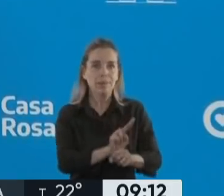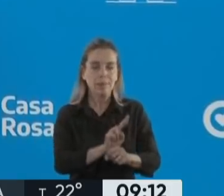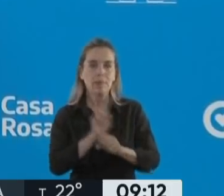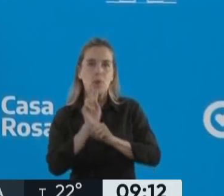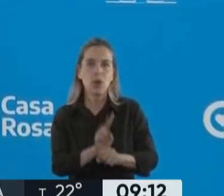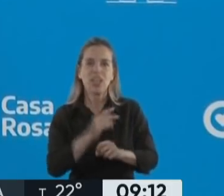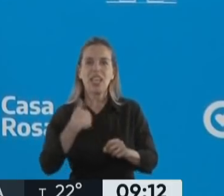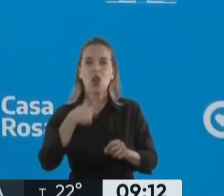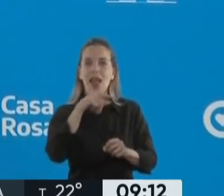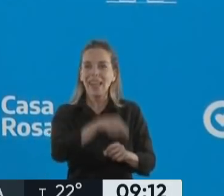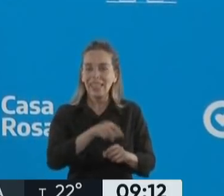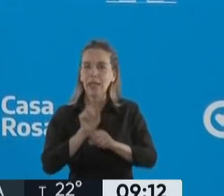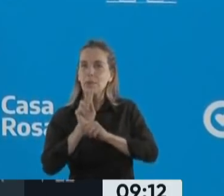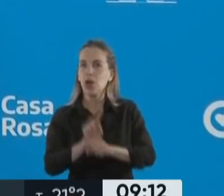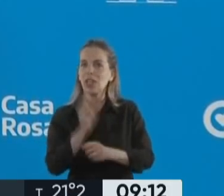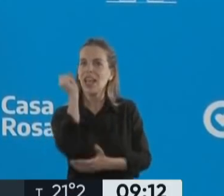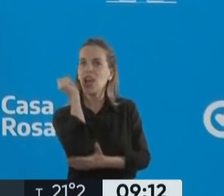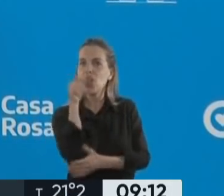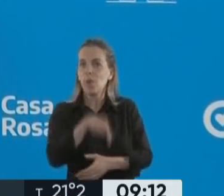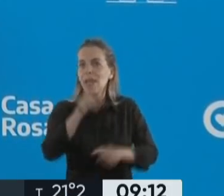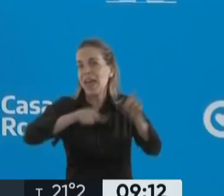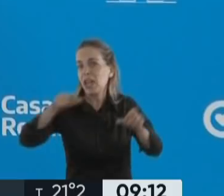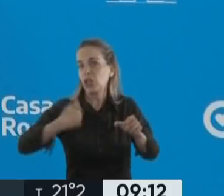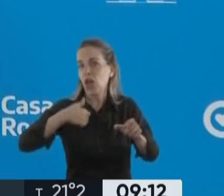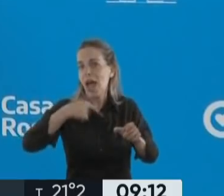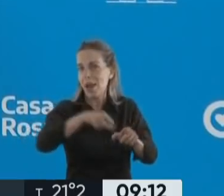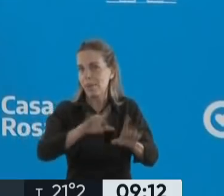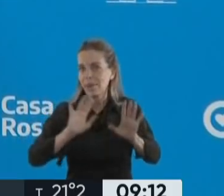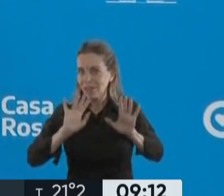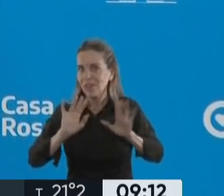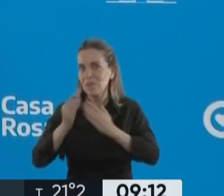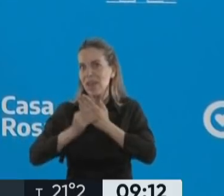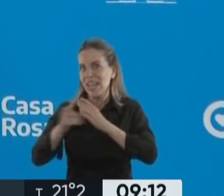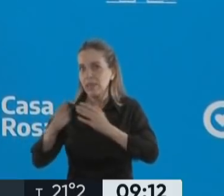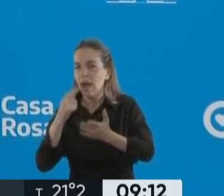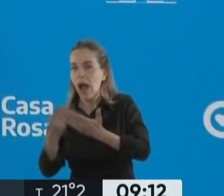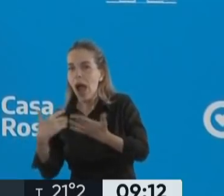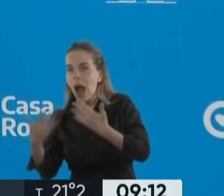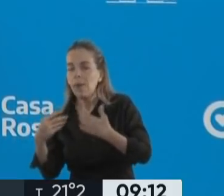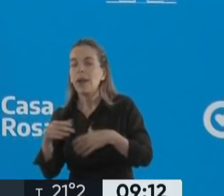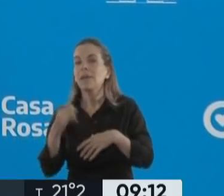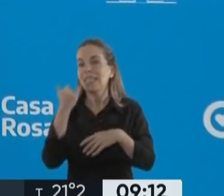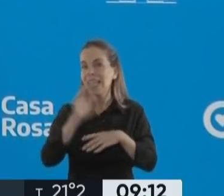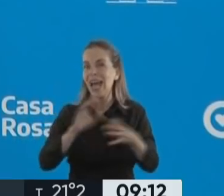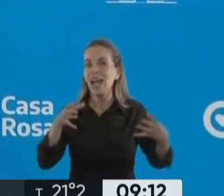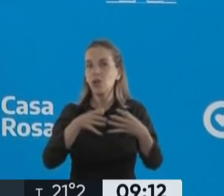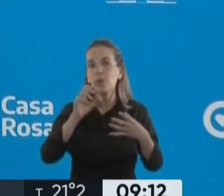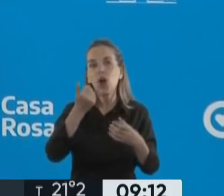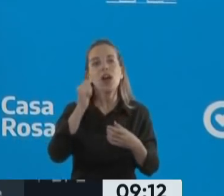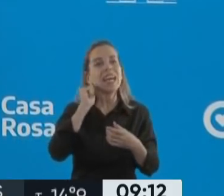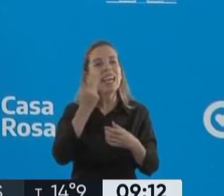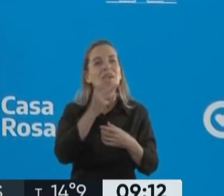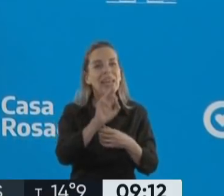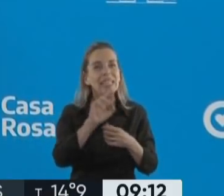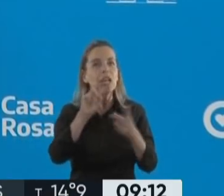de la Argentina, ni los intereses económicos de los argentinos y de las argentinas. Pero sí logramos en el G20 dos puntos muy importantes que